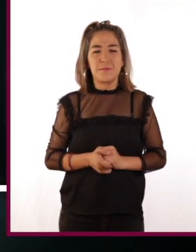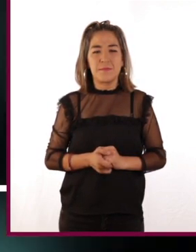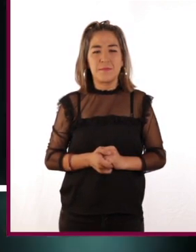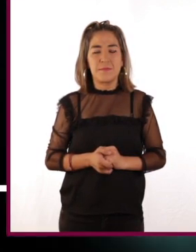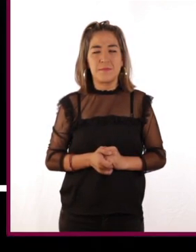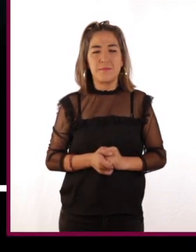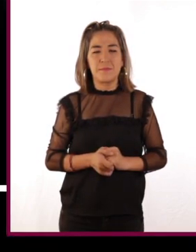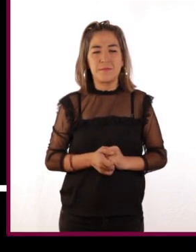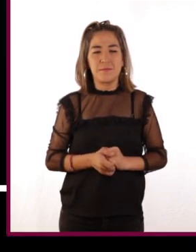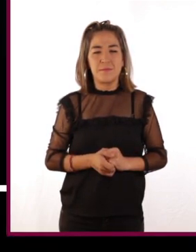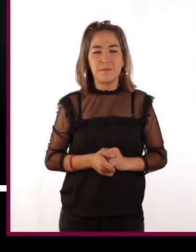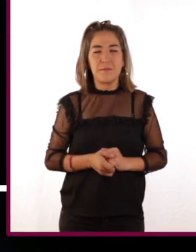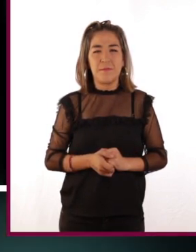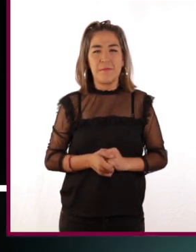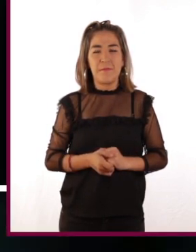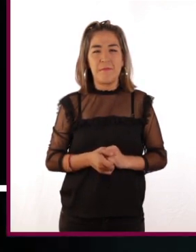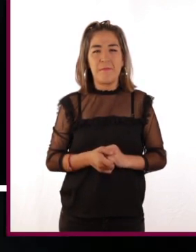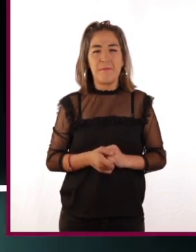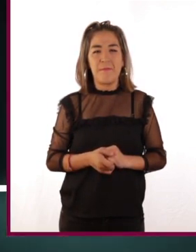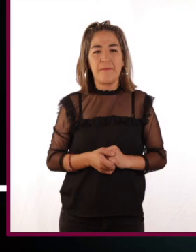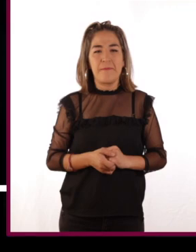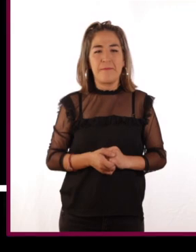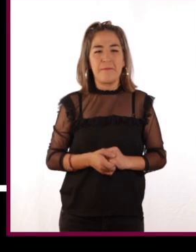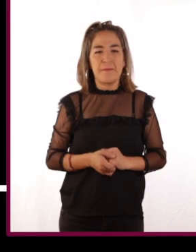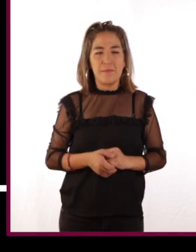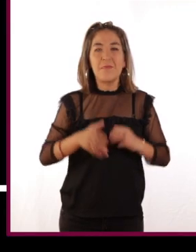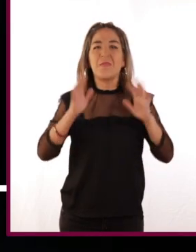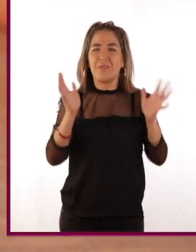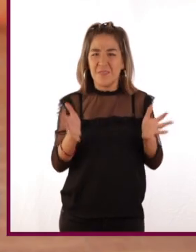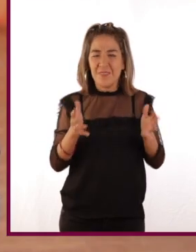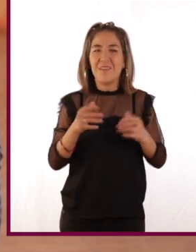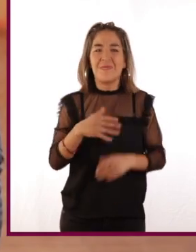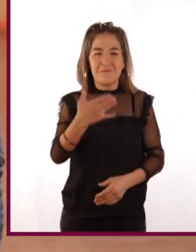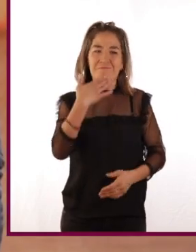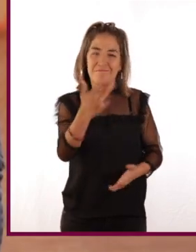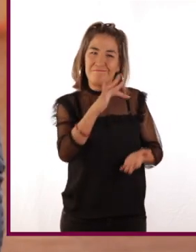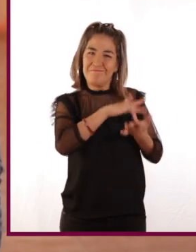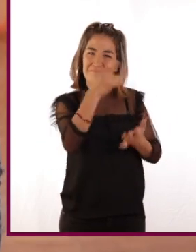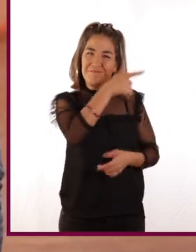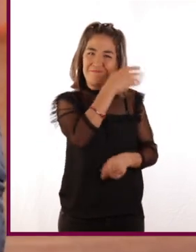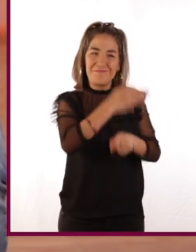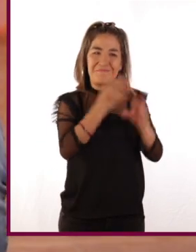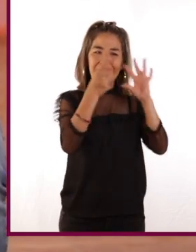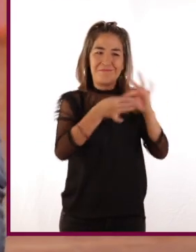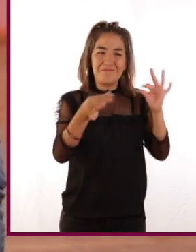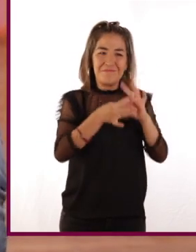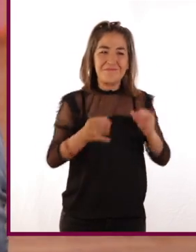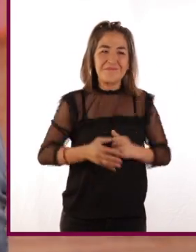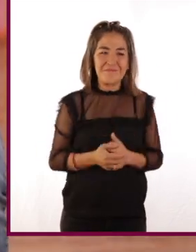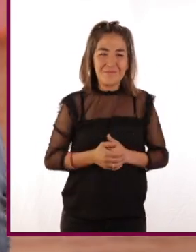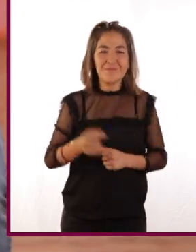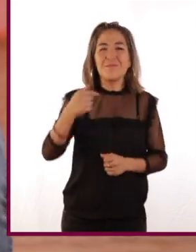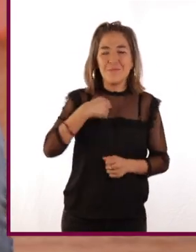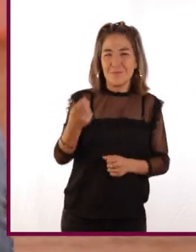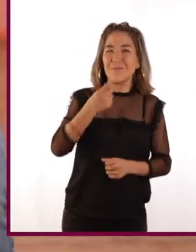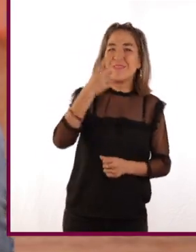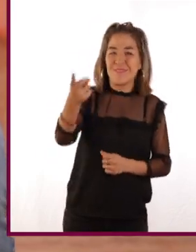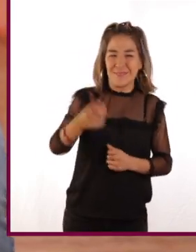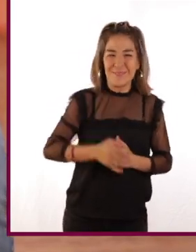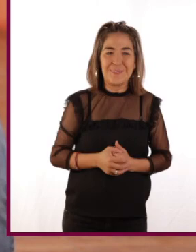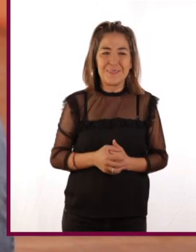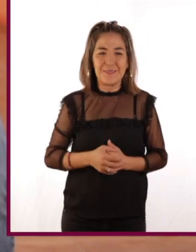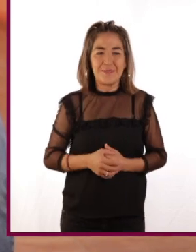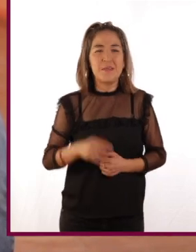polígonos regulares y todos los ángulos sólidos son iguales. Ah, órale, gracias, Dominique. Te